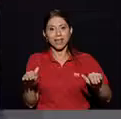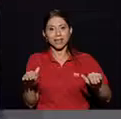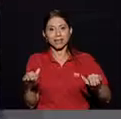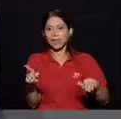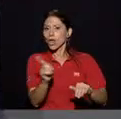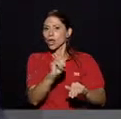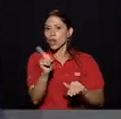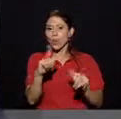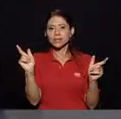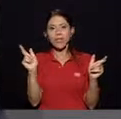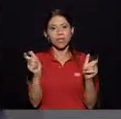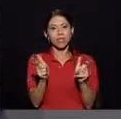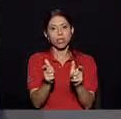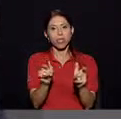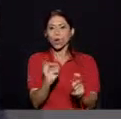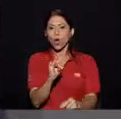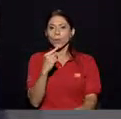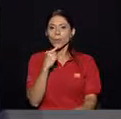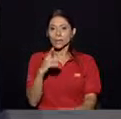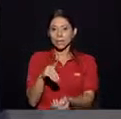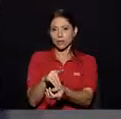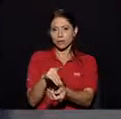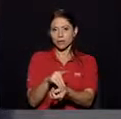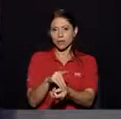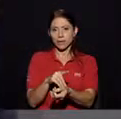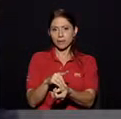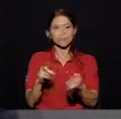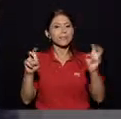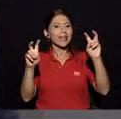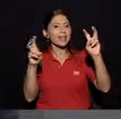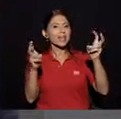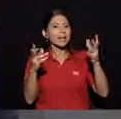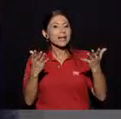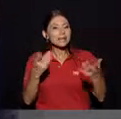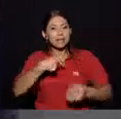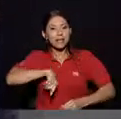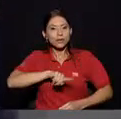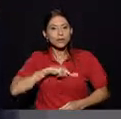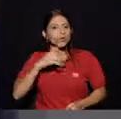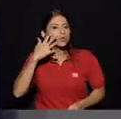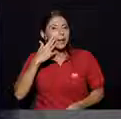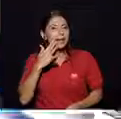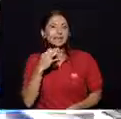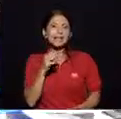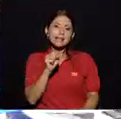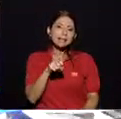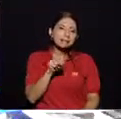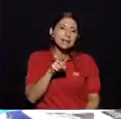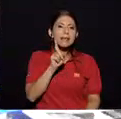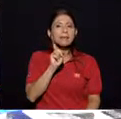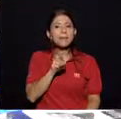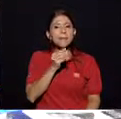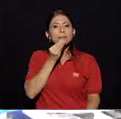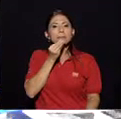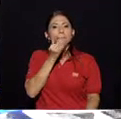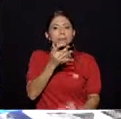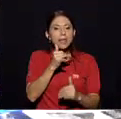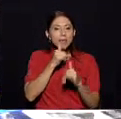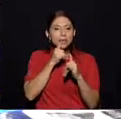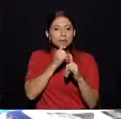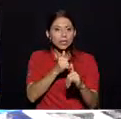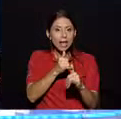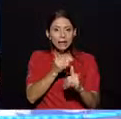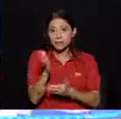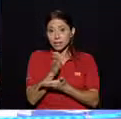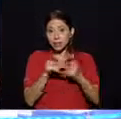alguien conoce una situación de estas, que la denuncie porque se está corriendo peligro la vida de un niño, tiene que denunciar, o de una niña o